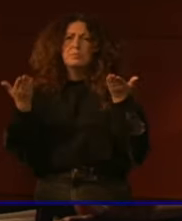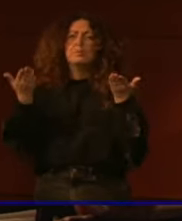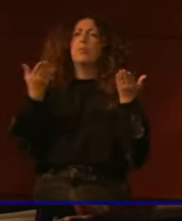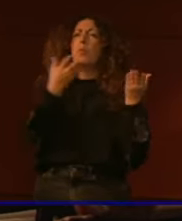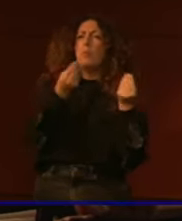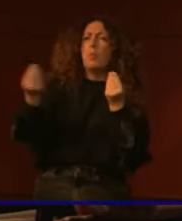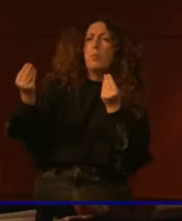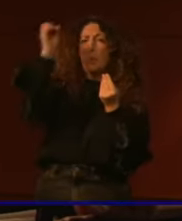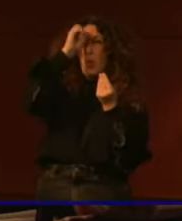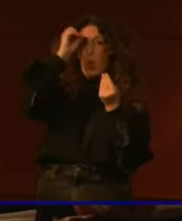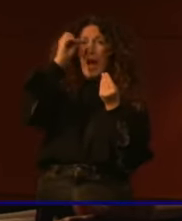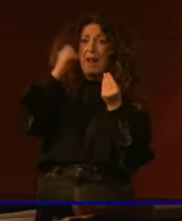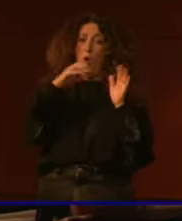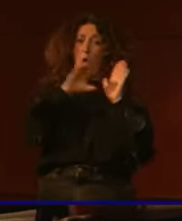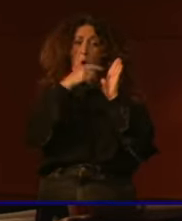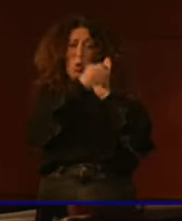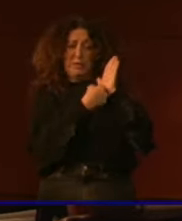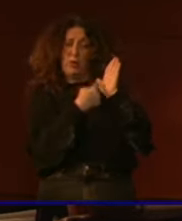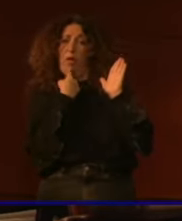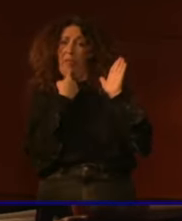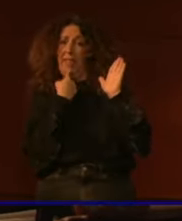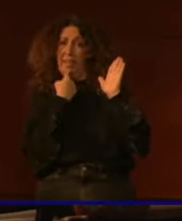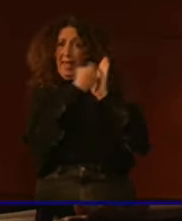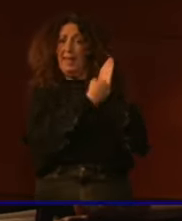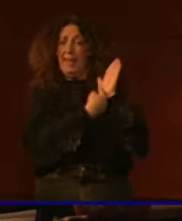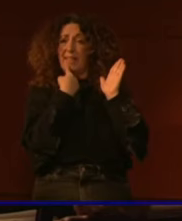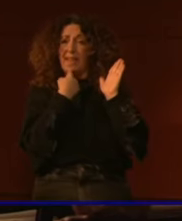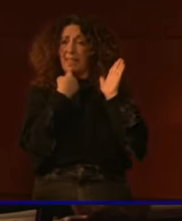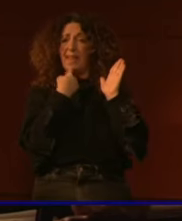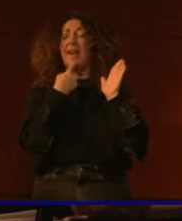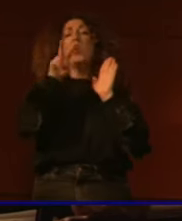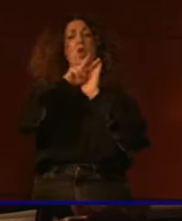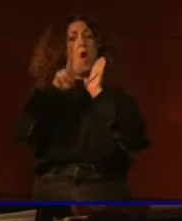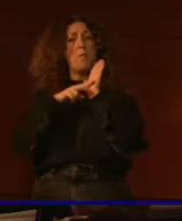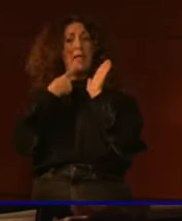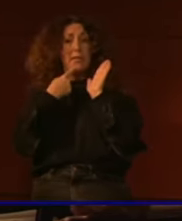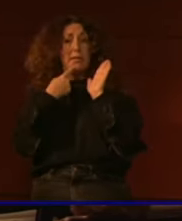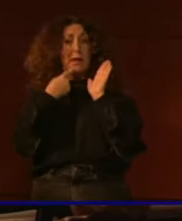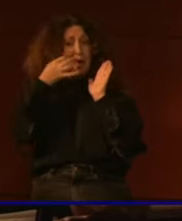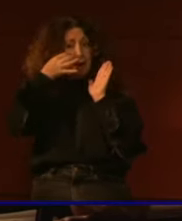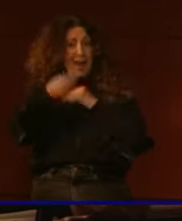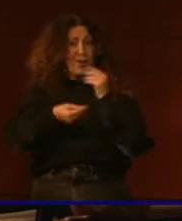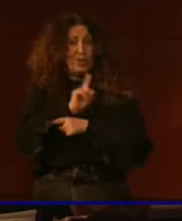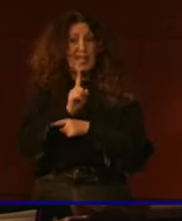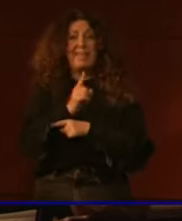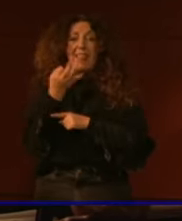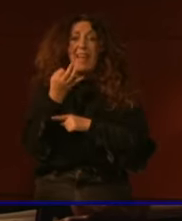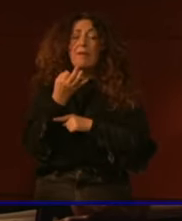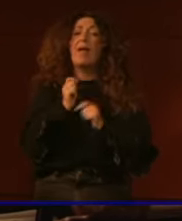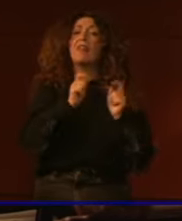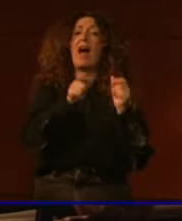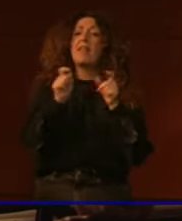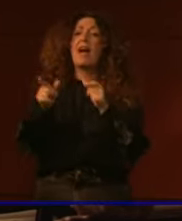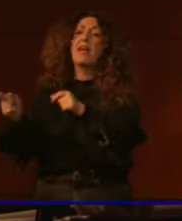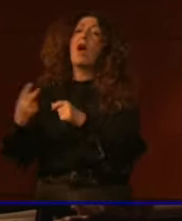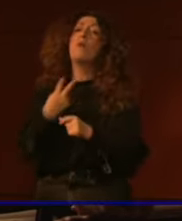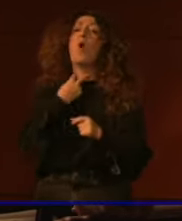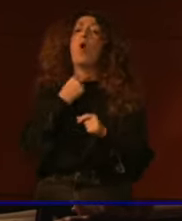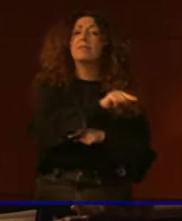dice nuestra Constitución y dicen todos los documentos de regulación, si no se da voz a aquellas personas que día a